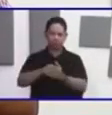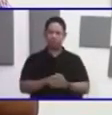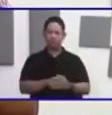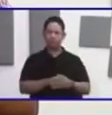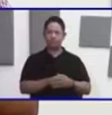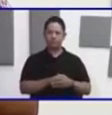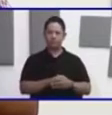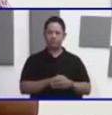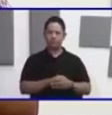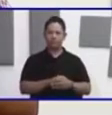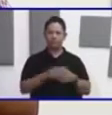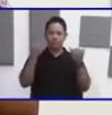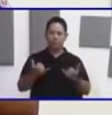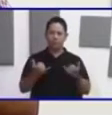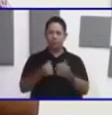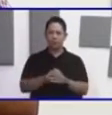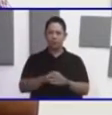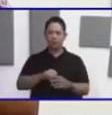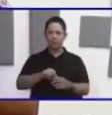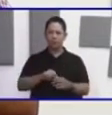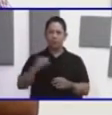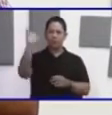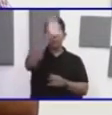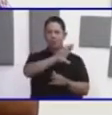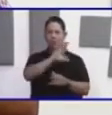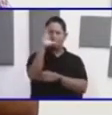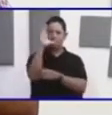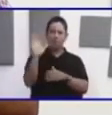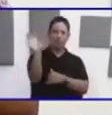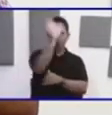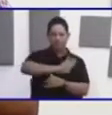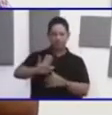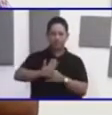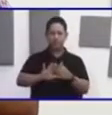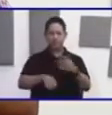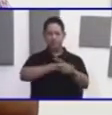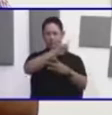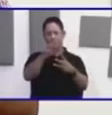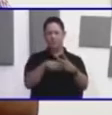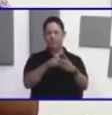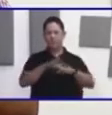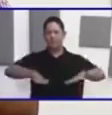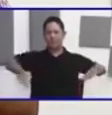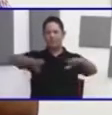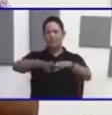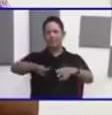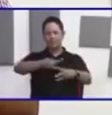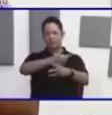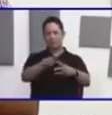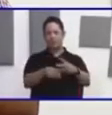que hasta el momento, el día de hoy, somos el tercer departamento de Colombia con menos casos de COVID. A pesar de nuestra lejanía, a pesar